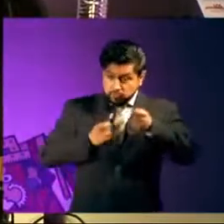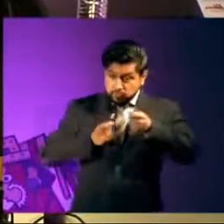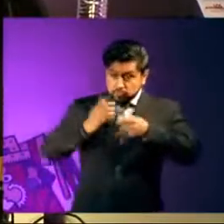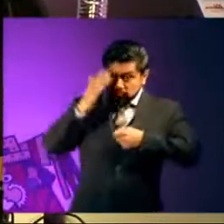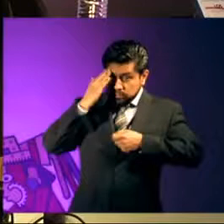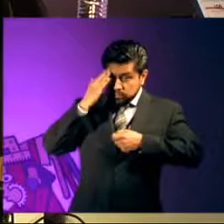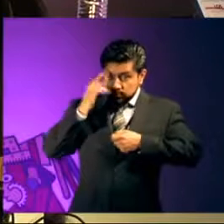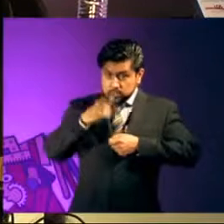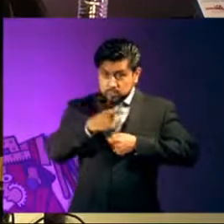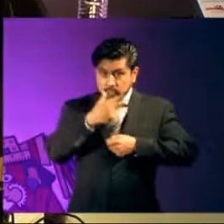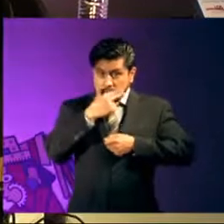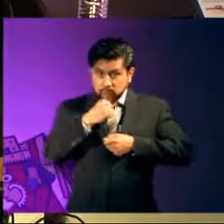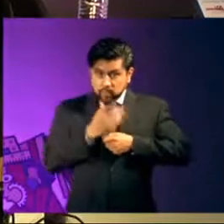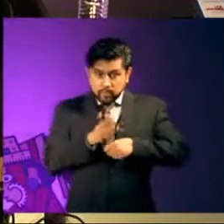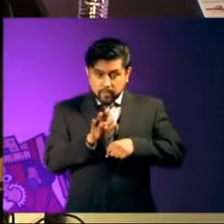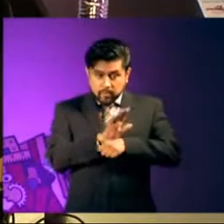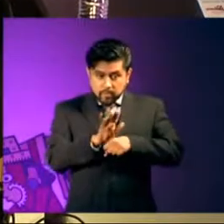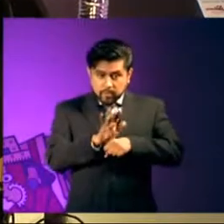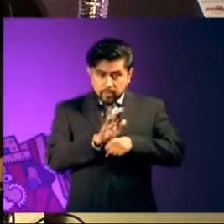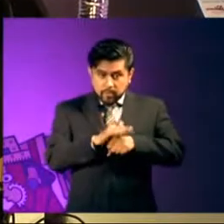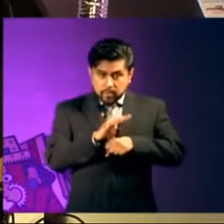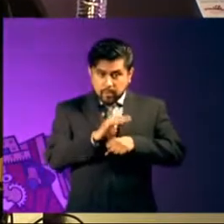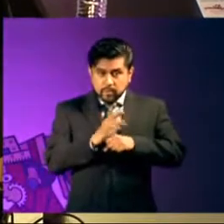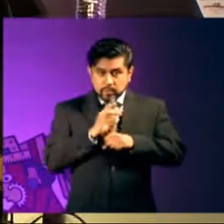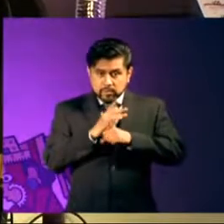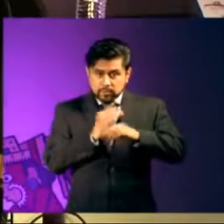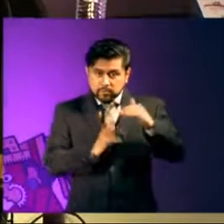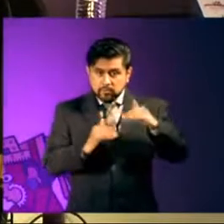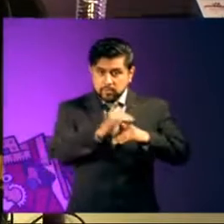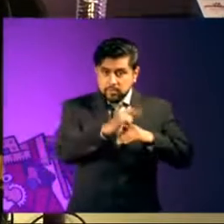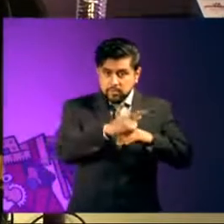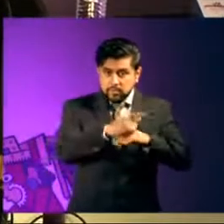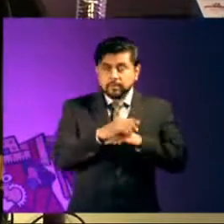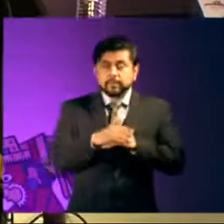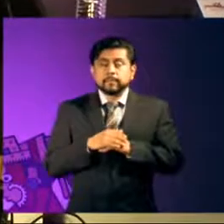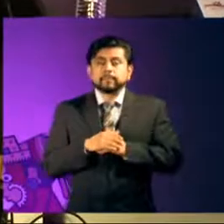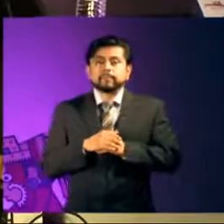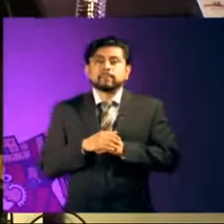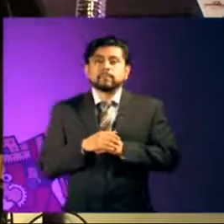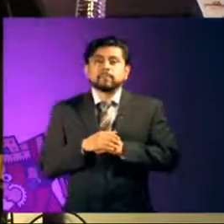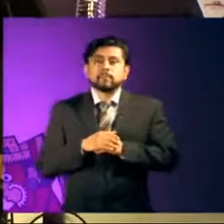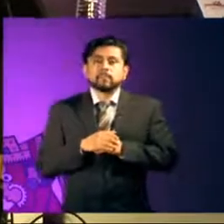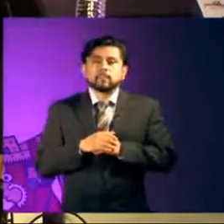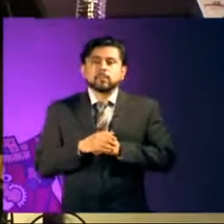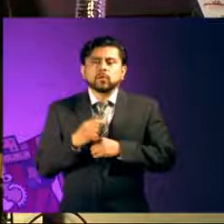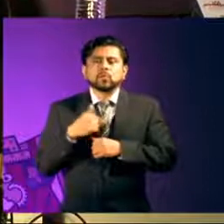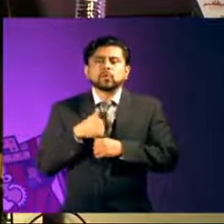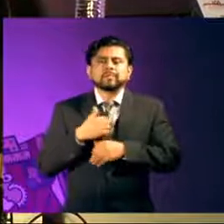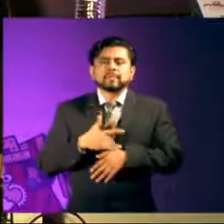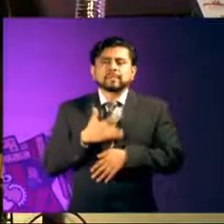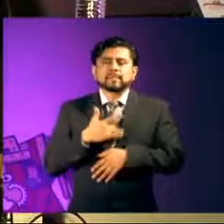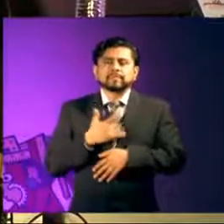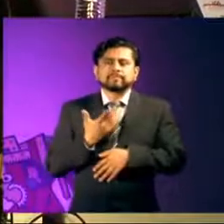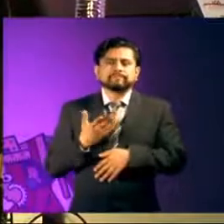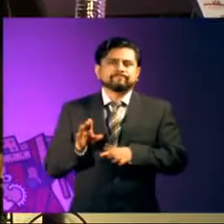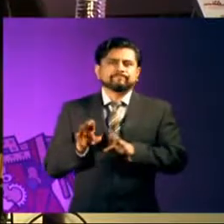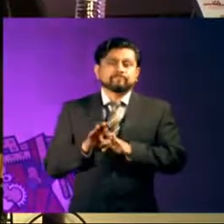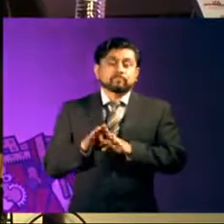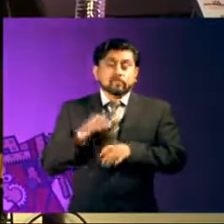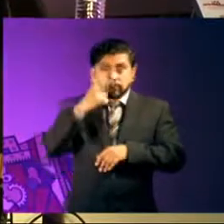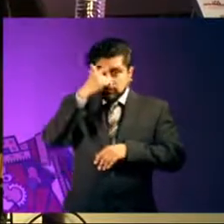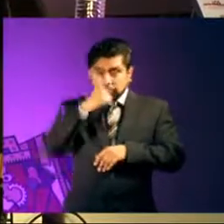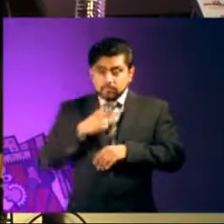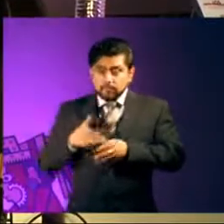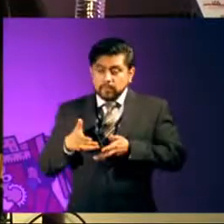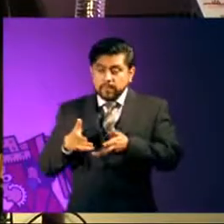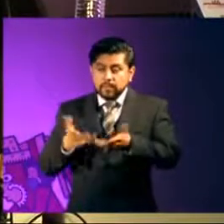privilegiados en muchos sentidos baste decir que yo me siento inseguro en la calle de noche pero